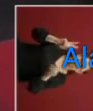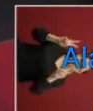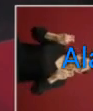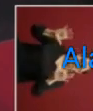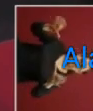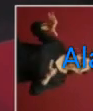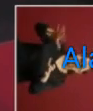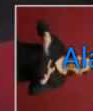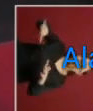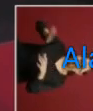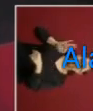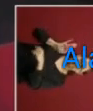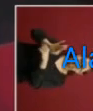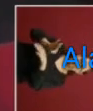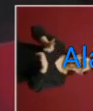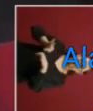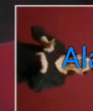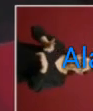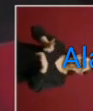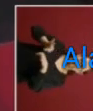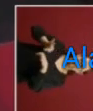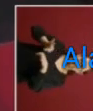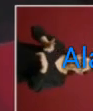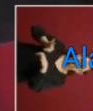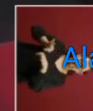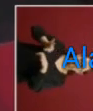sector laboral. Pero bueno.